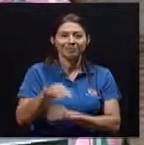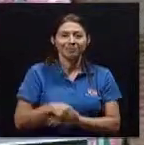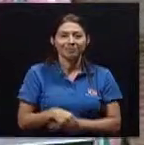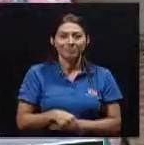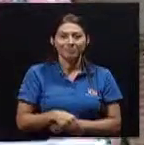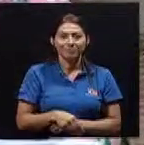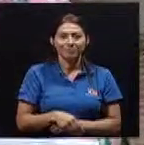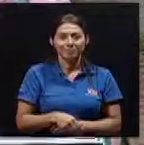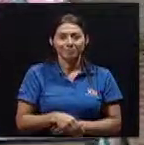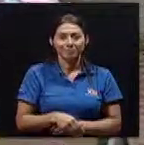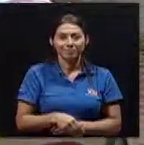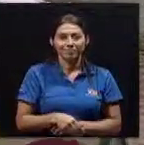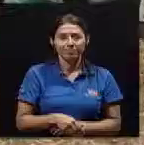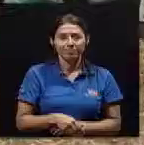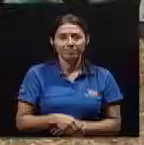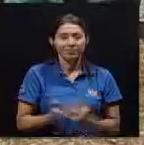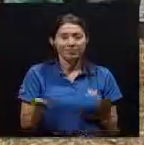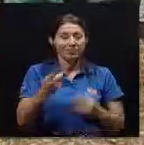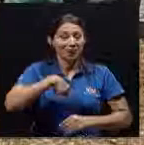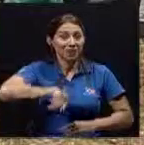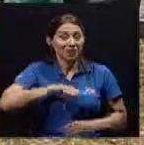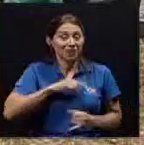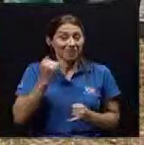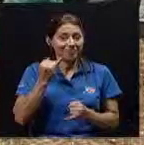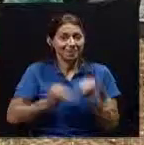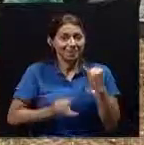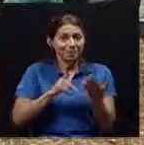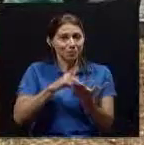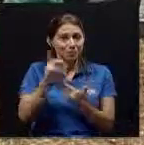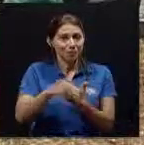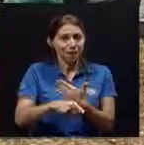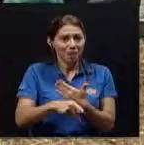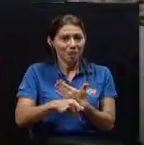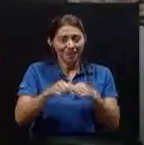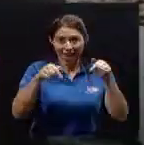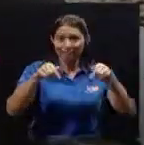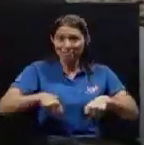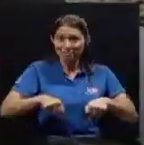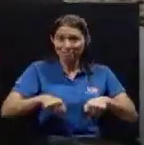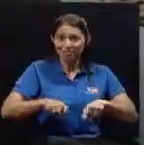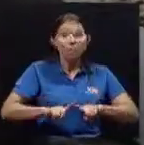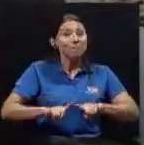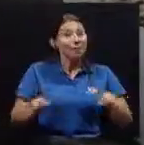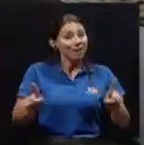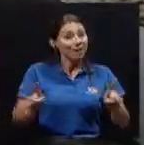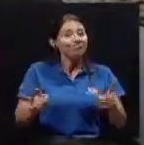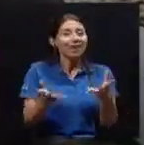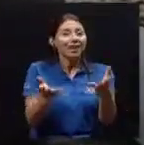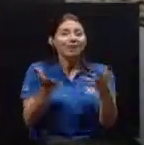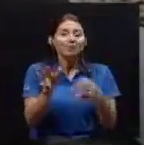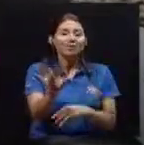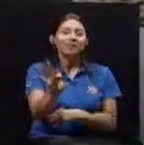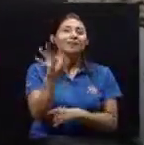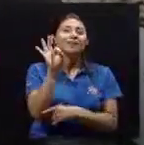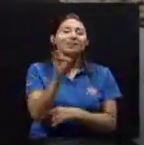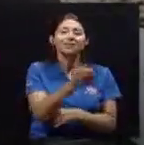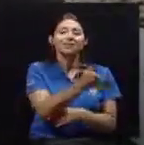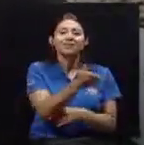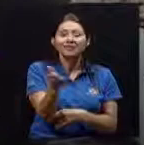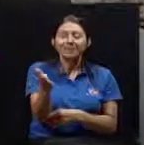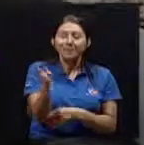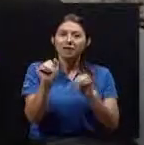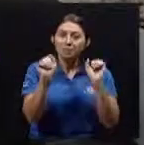800-226-2626. Y nosotras finalizamos este programa aquí, pero sin embargo queremos invitarlos e invitarlas para que nos